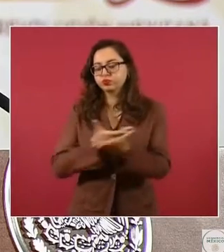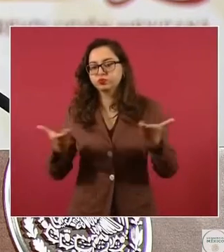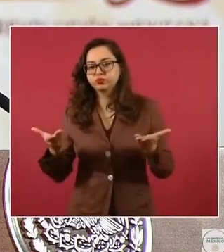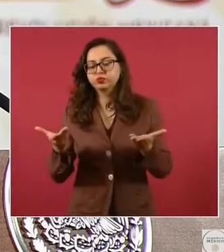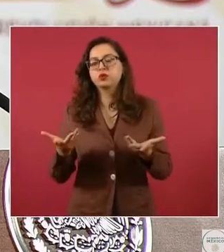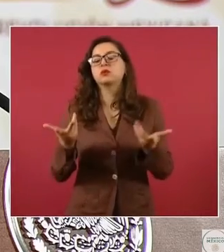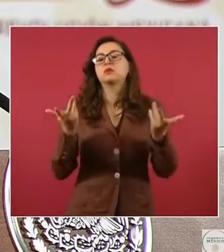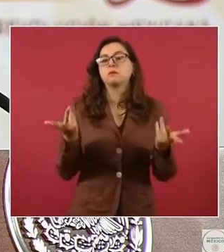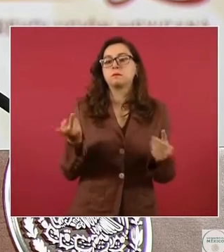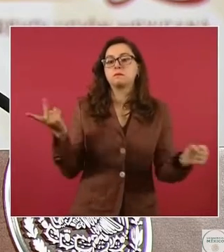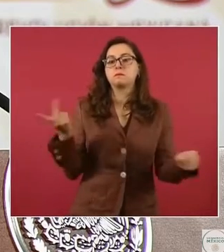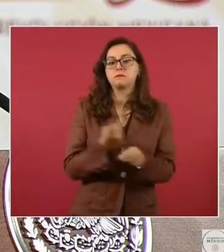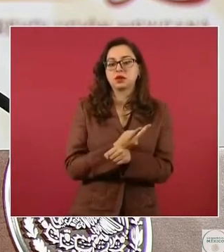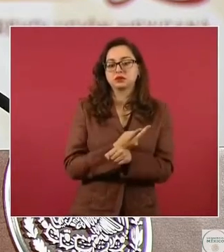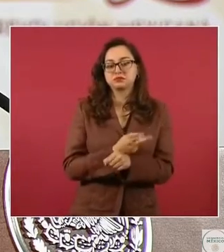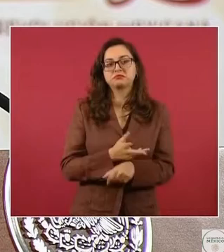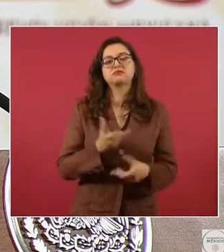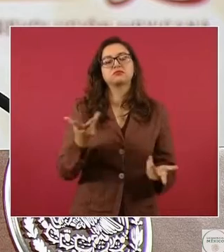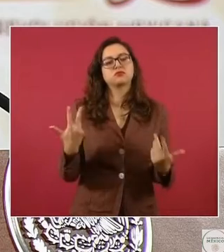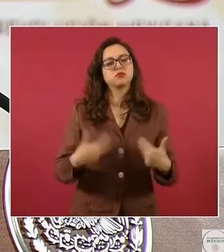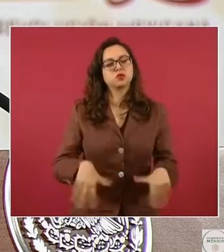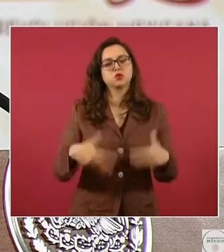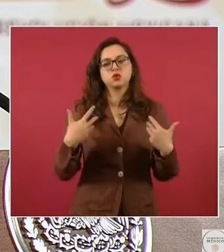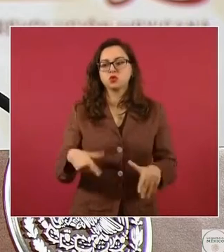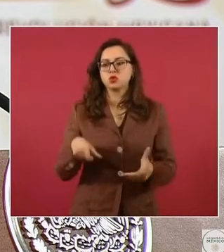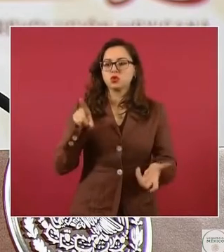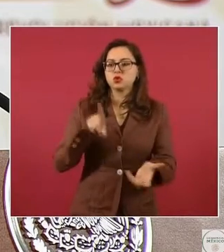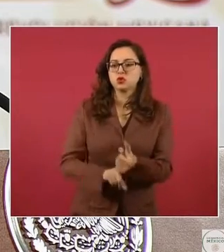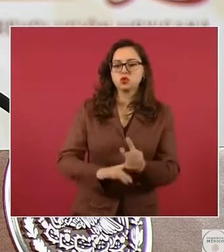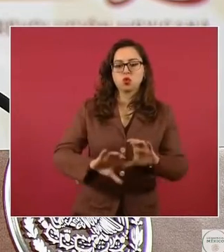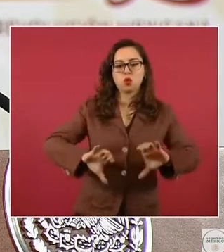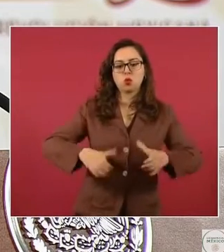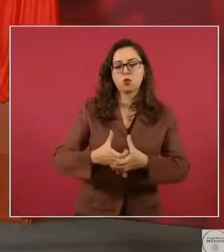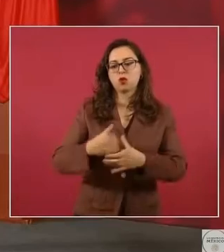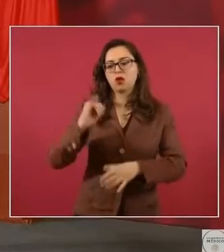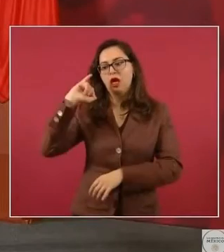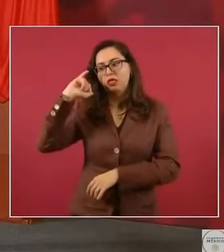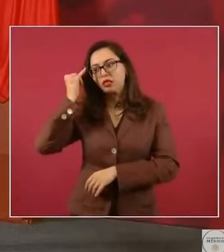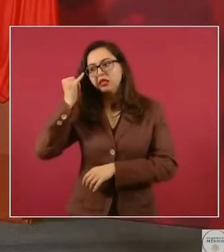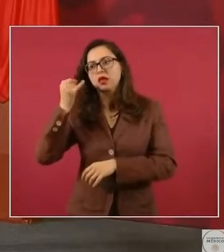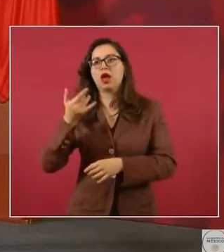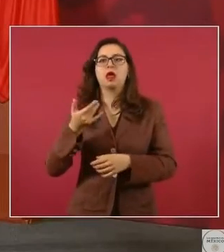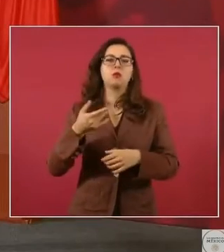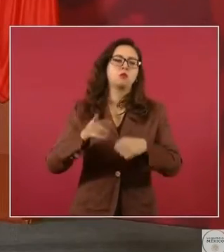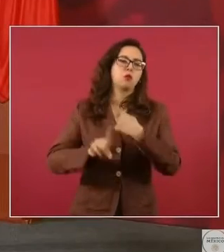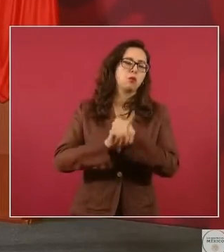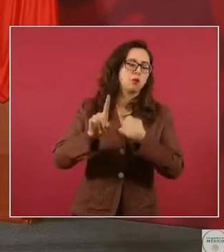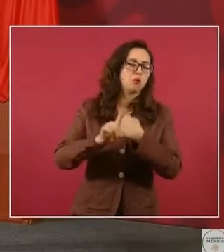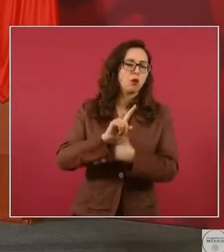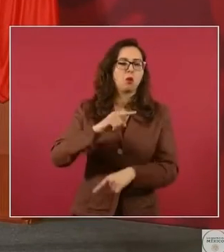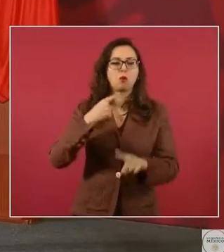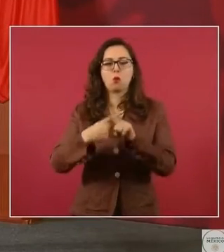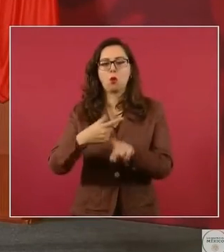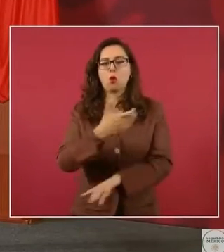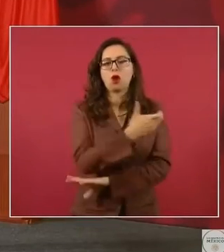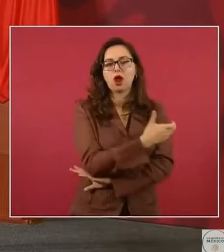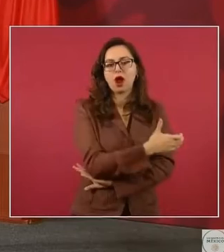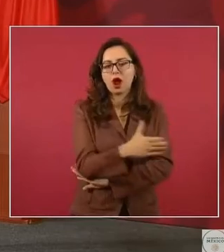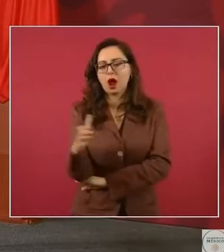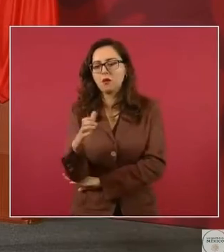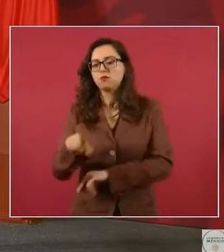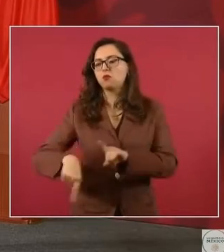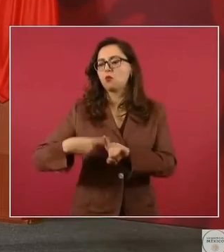se han atendido innumerables conflictos entre comunidades indígenas, conflictos agrarios, conflictos de